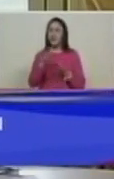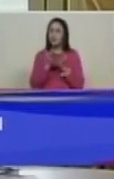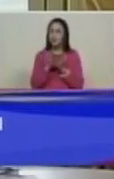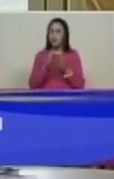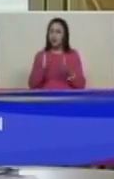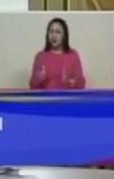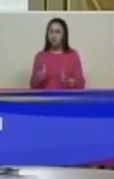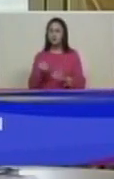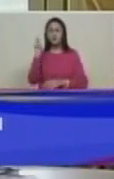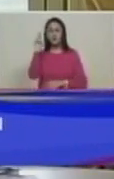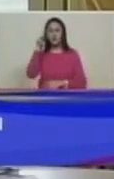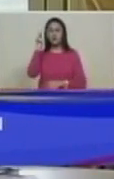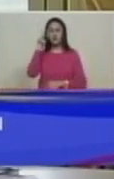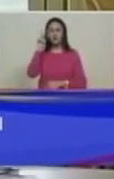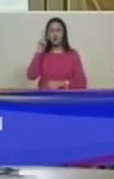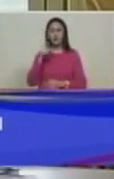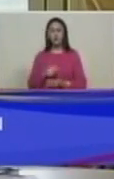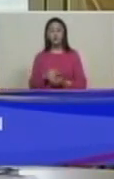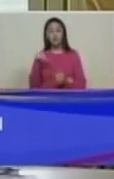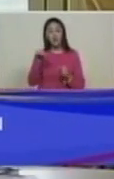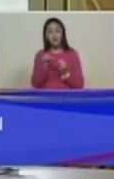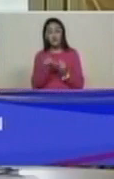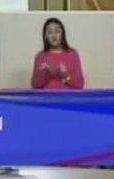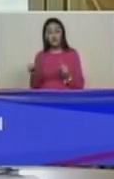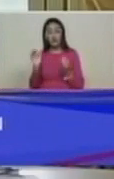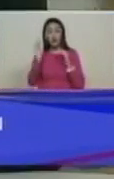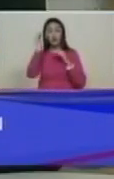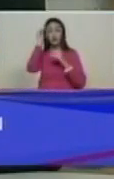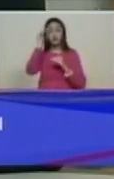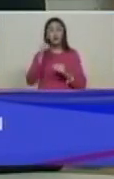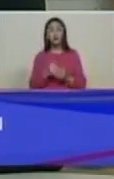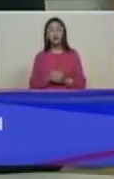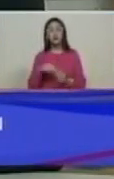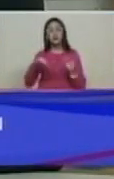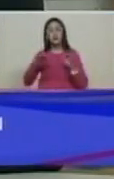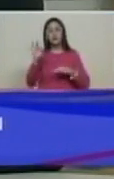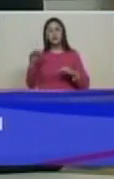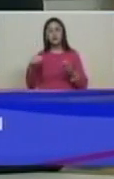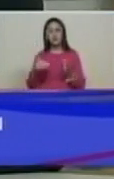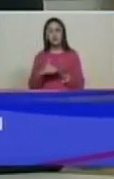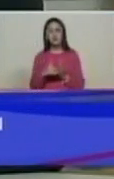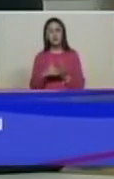profesores. Este fin de semana se atendieron